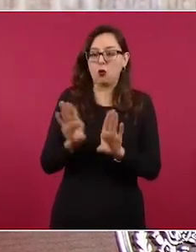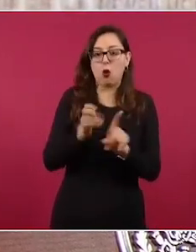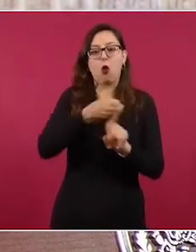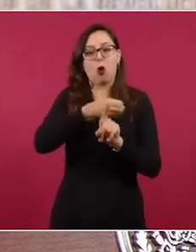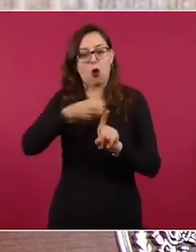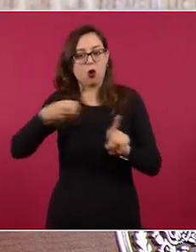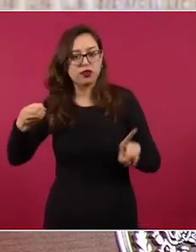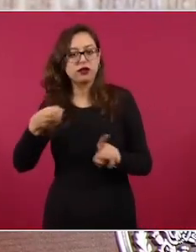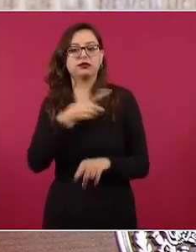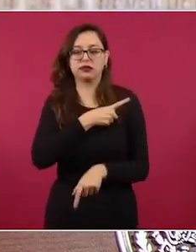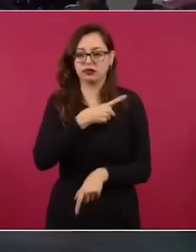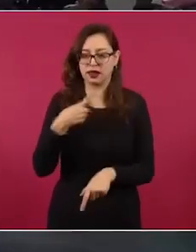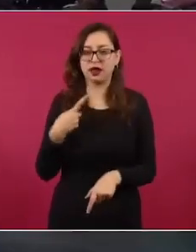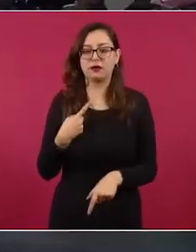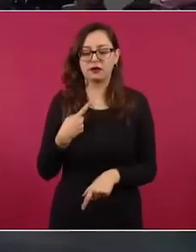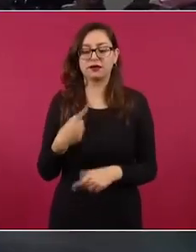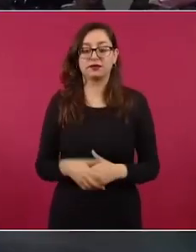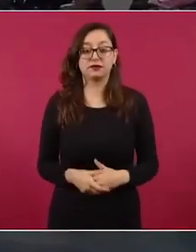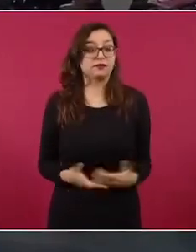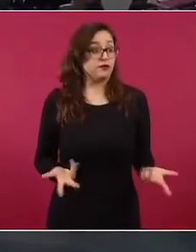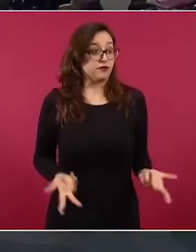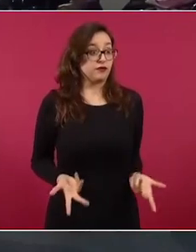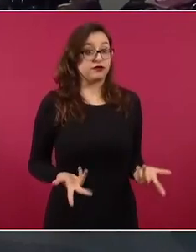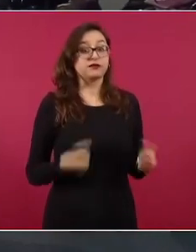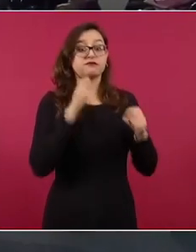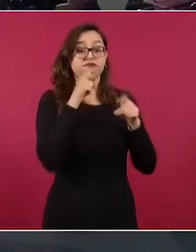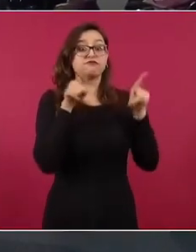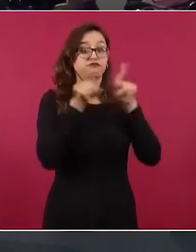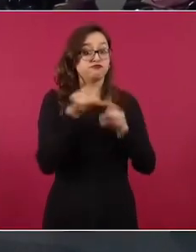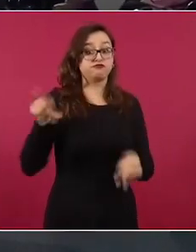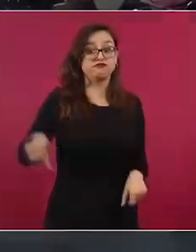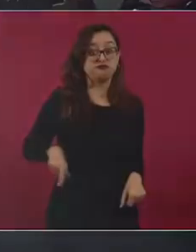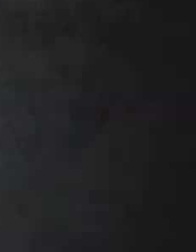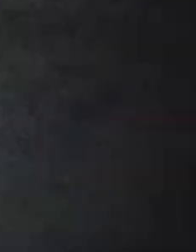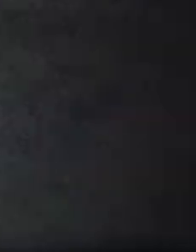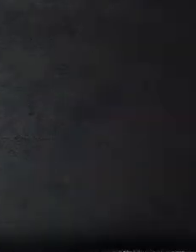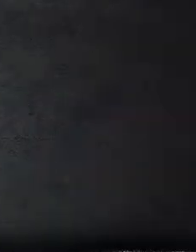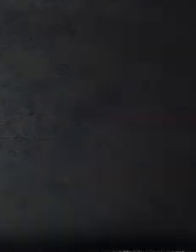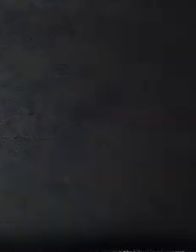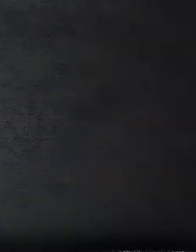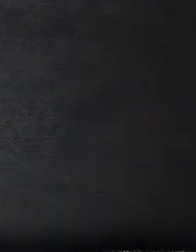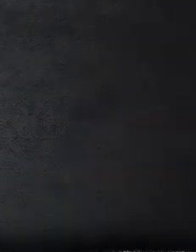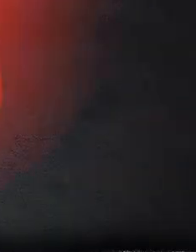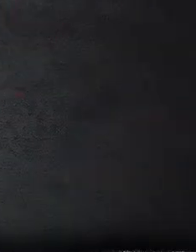va a ser. Sí, porque van a venir muchos gobernadores, ¿no, presidente? Lo han